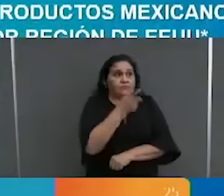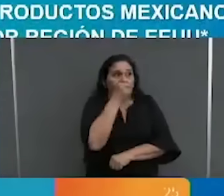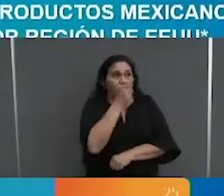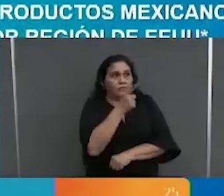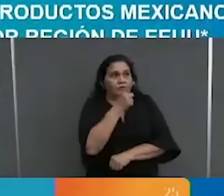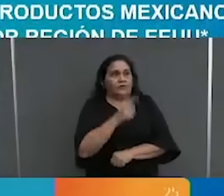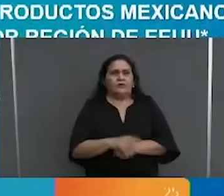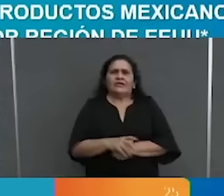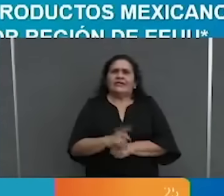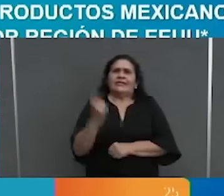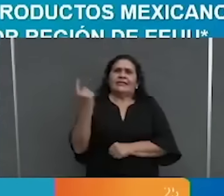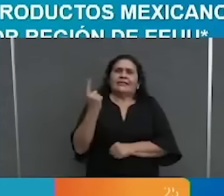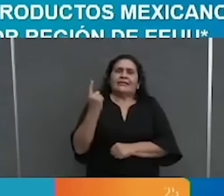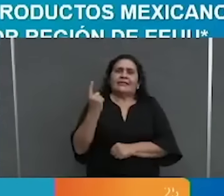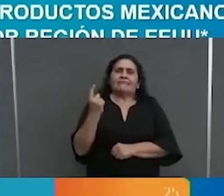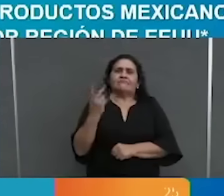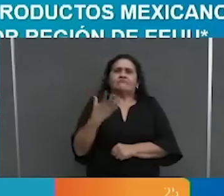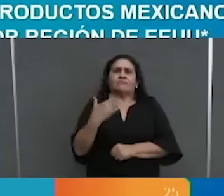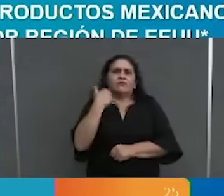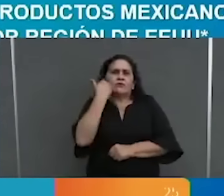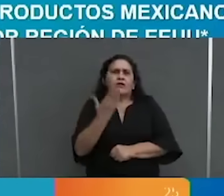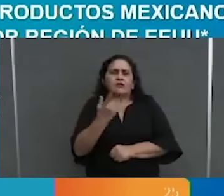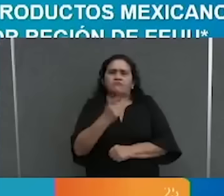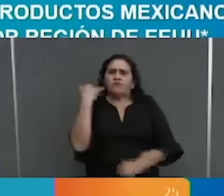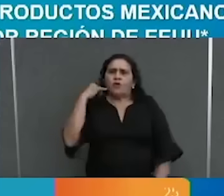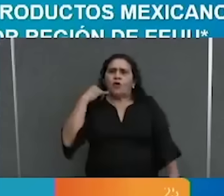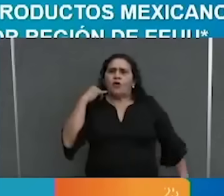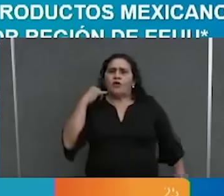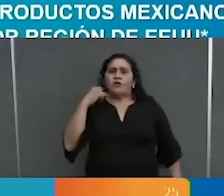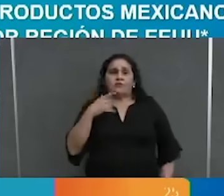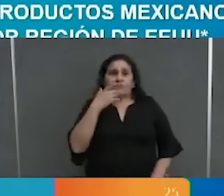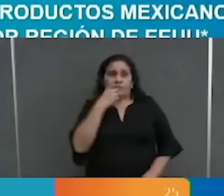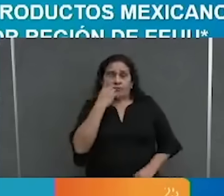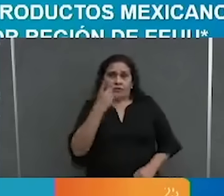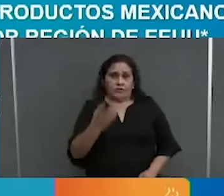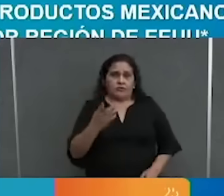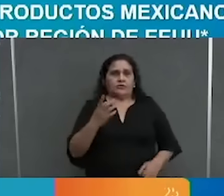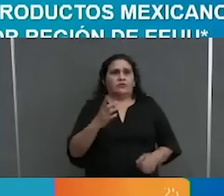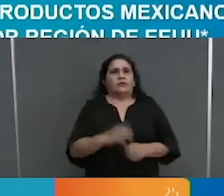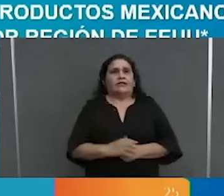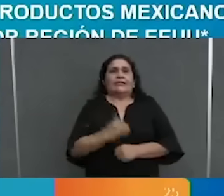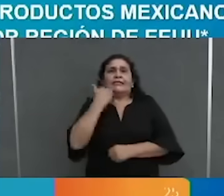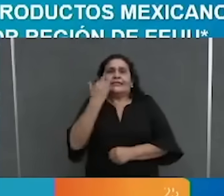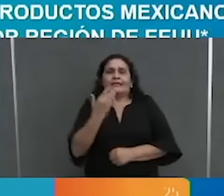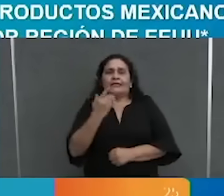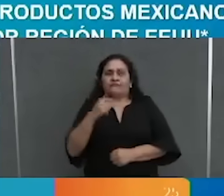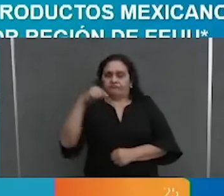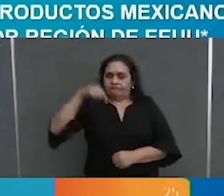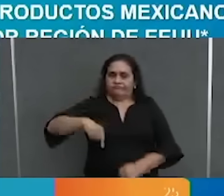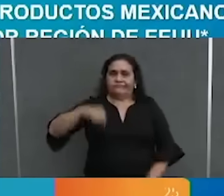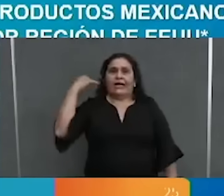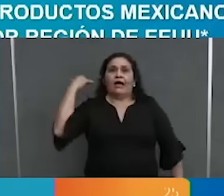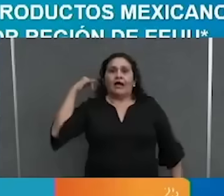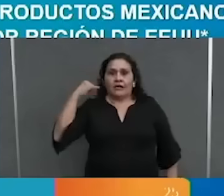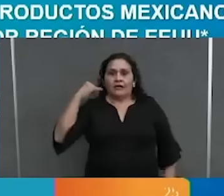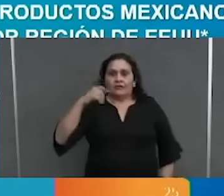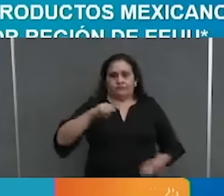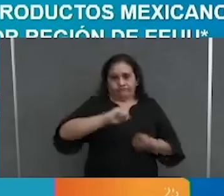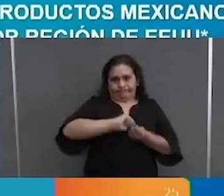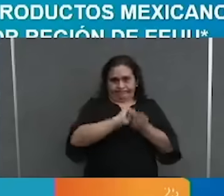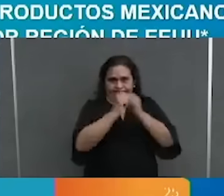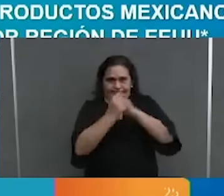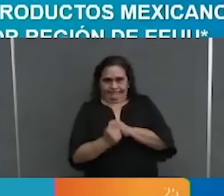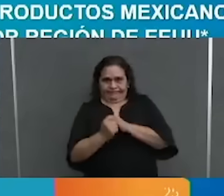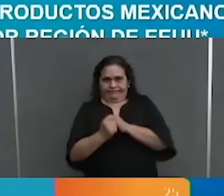es a lo que le estamos tirando las y los yucatecos? Pues se los llevo diciendo un rato. Queremos convertir a Yucatán con la nueva